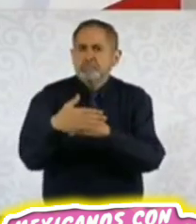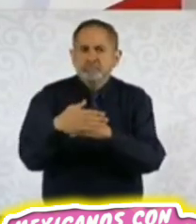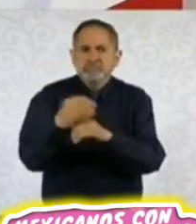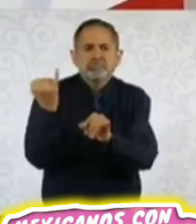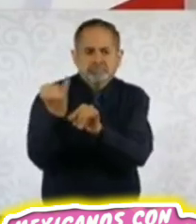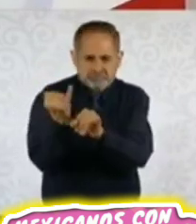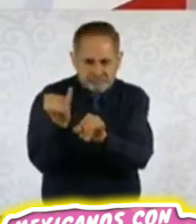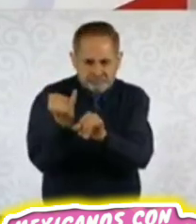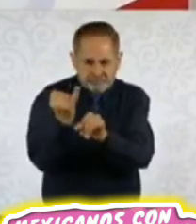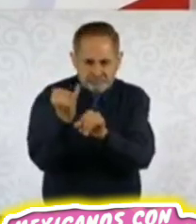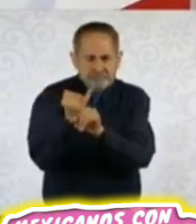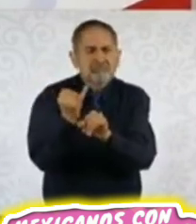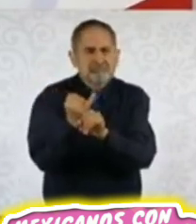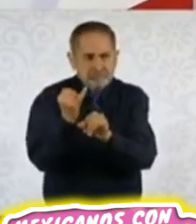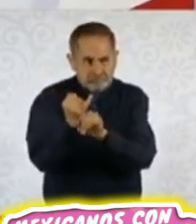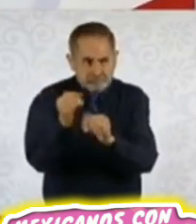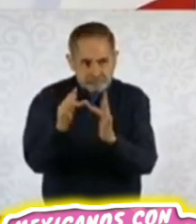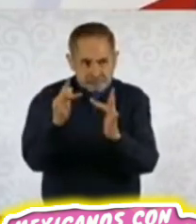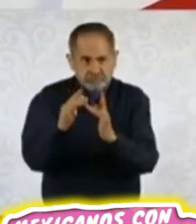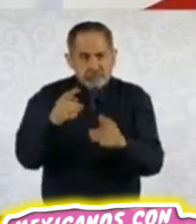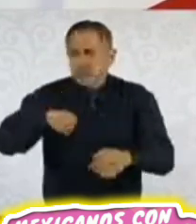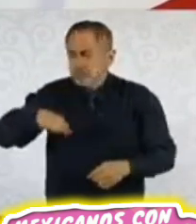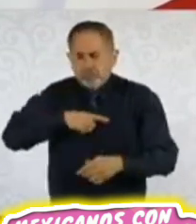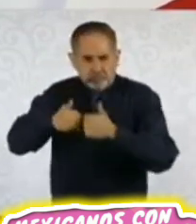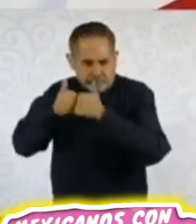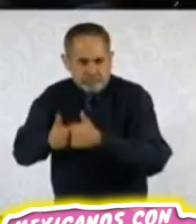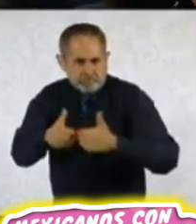por internet y otros vamos a estar aquí.